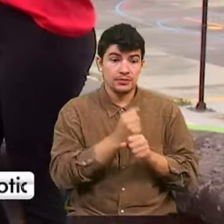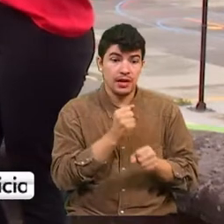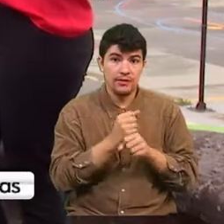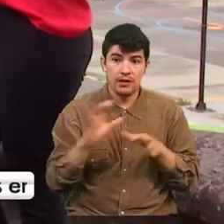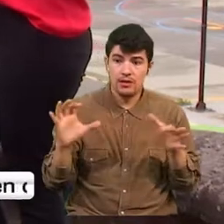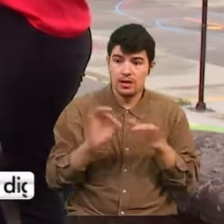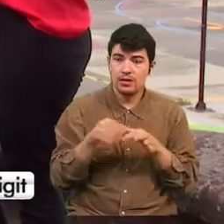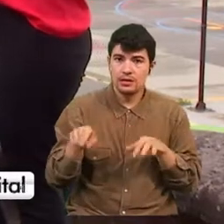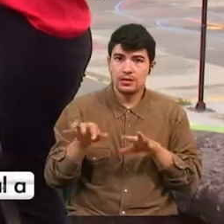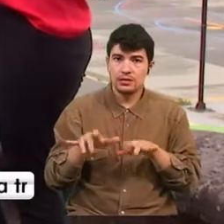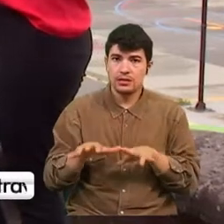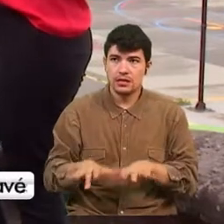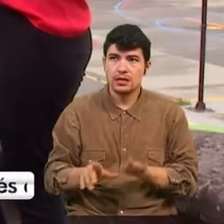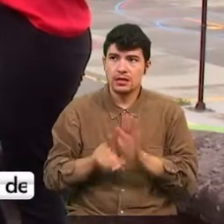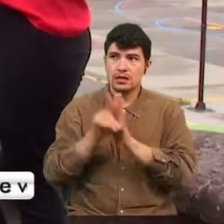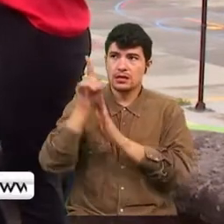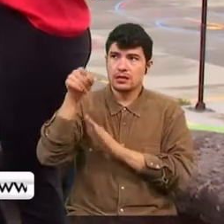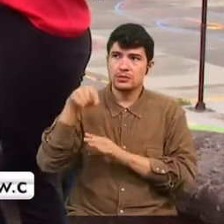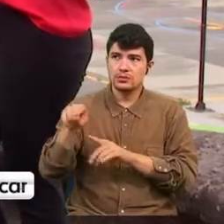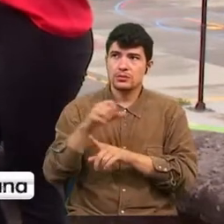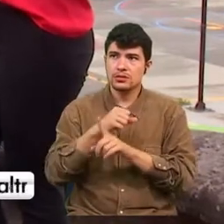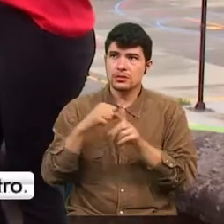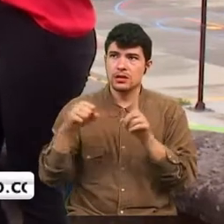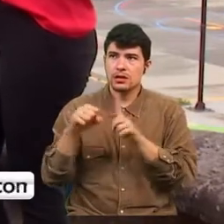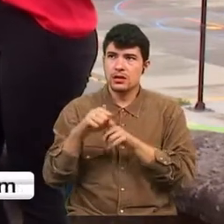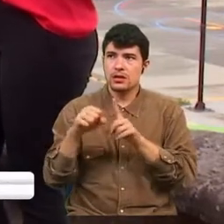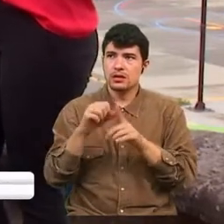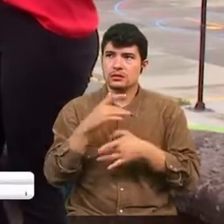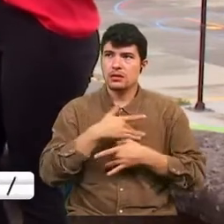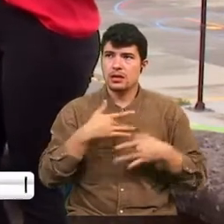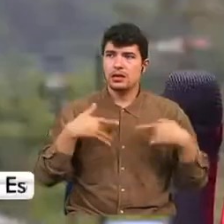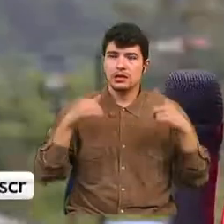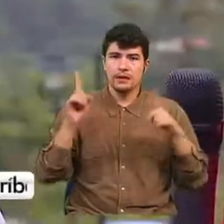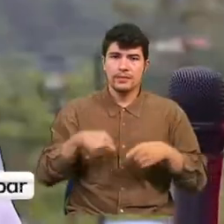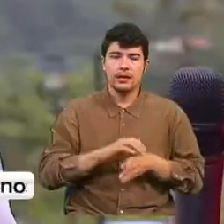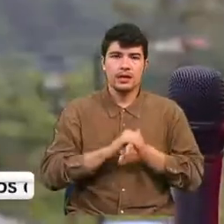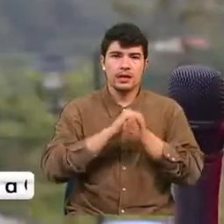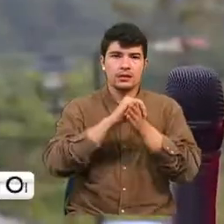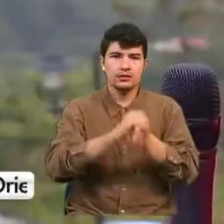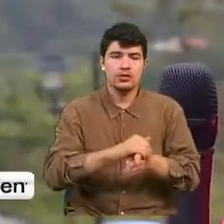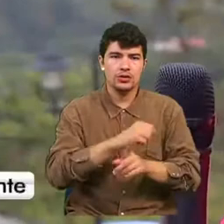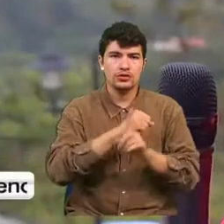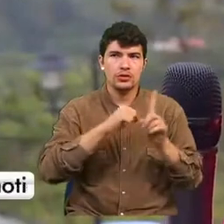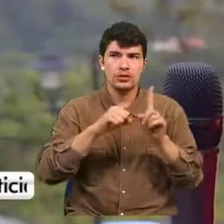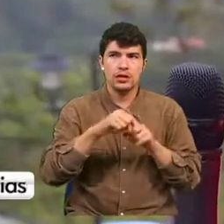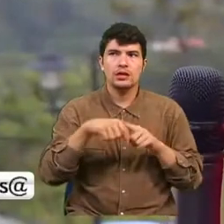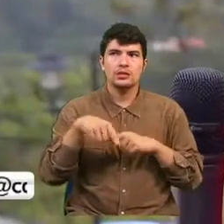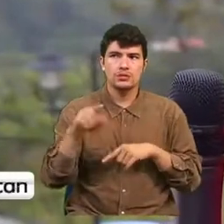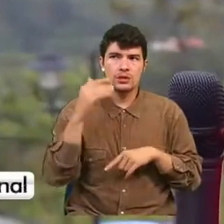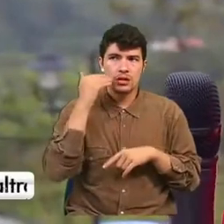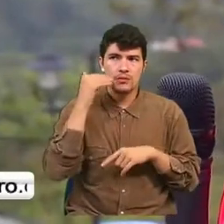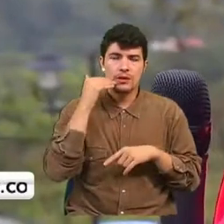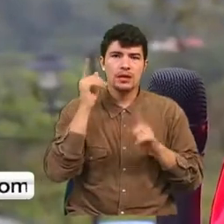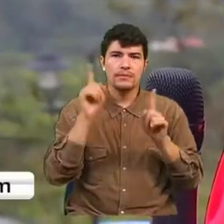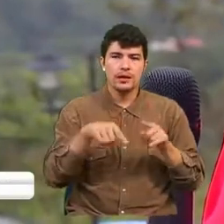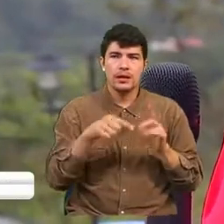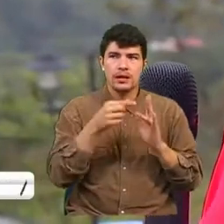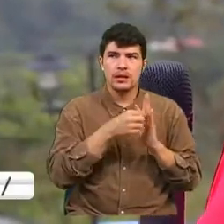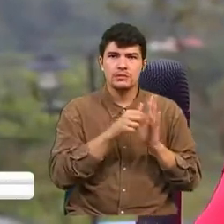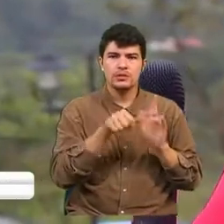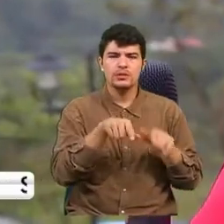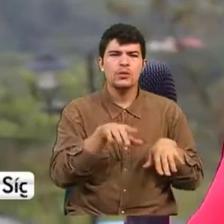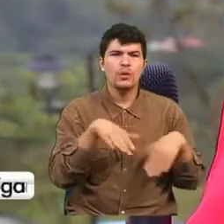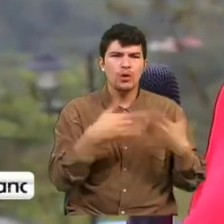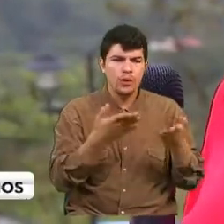la Secretaría de Desarrollo Social, de Salud, obviamente con la gestora social. Priscila estuvo trabajando aquí con la esposa del señor alcalde en cómo